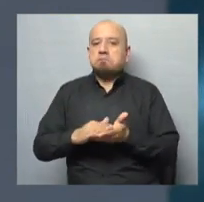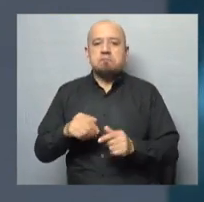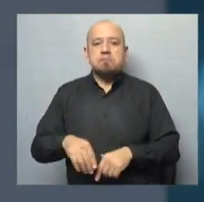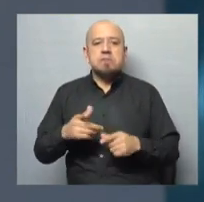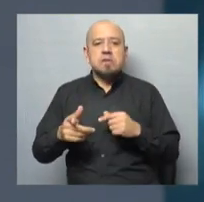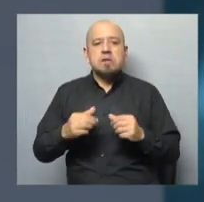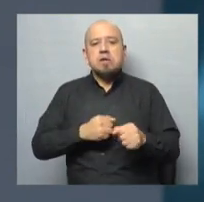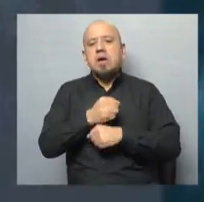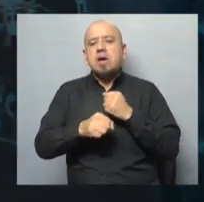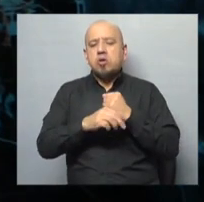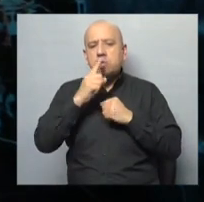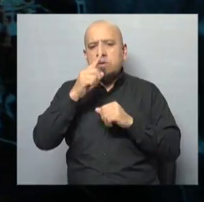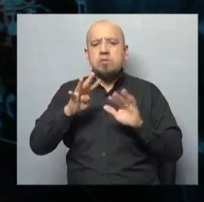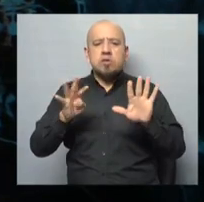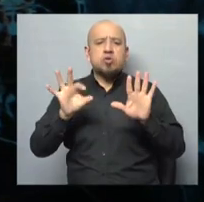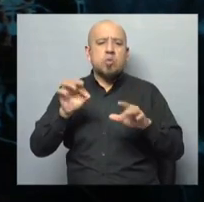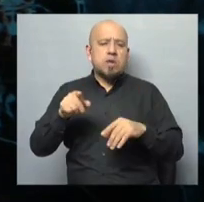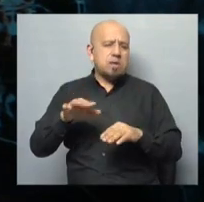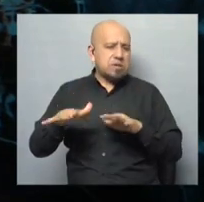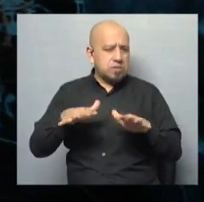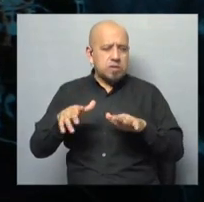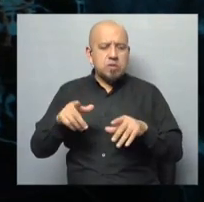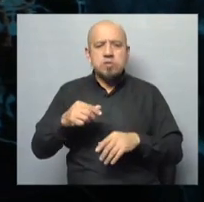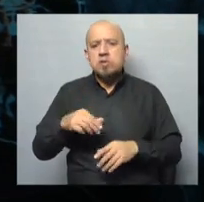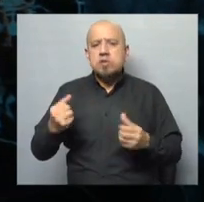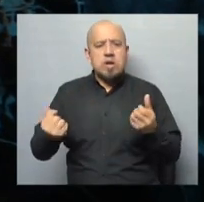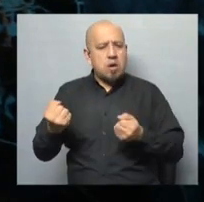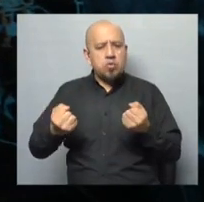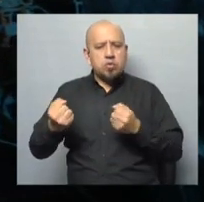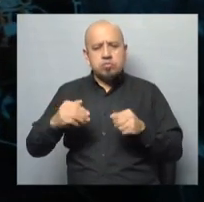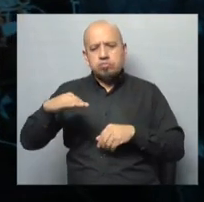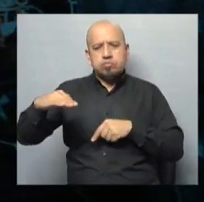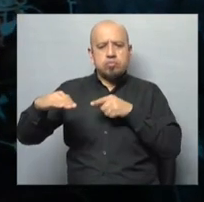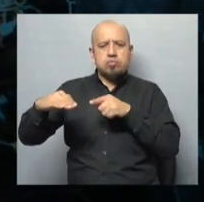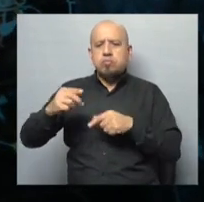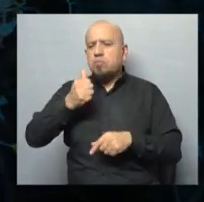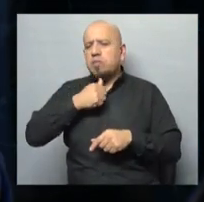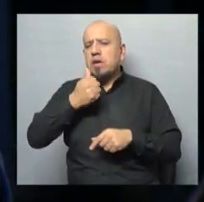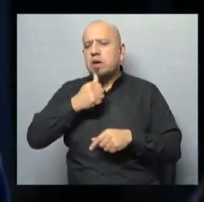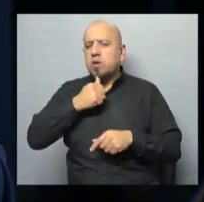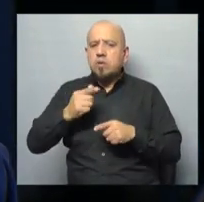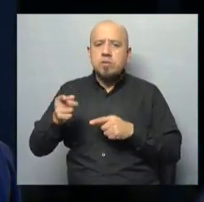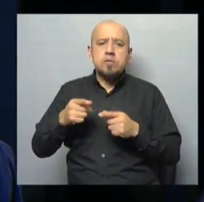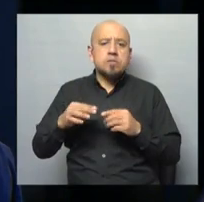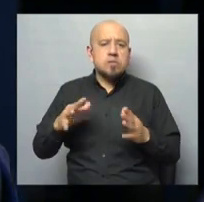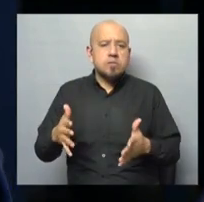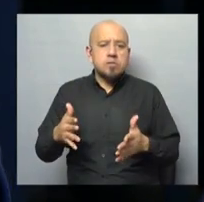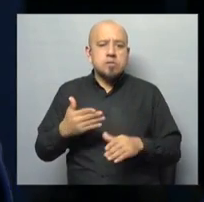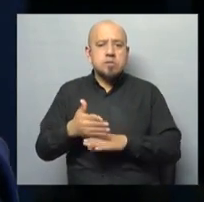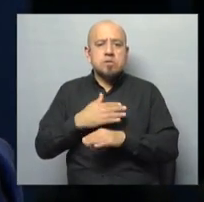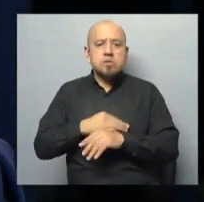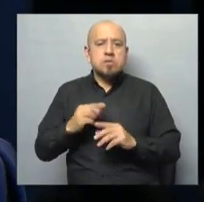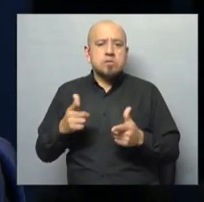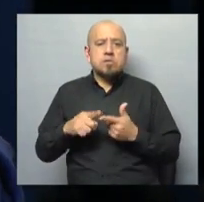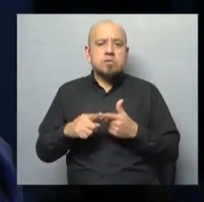50 algunos autos viejos pero en una época que no había autos los usaban